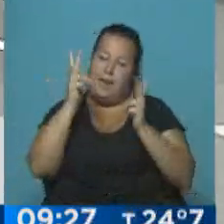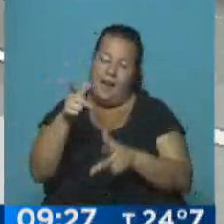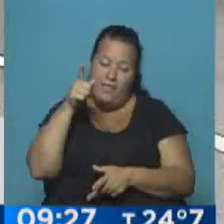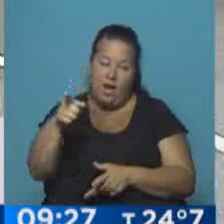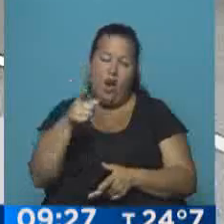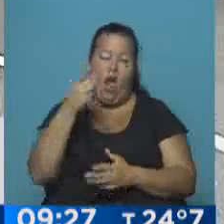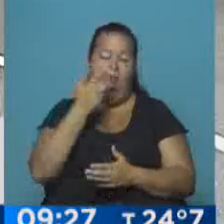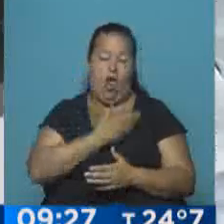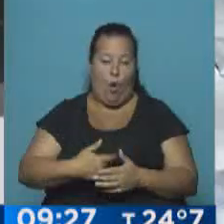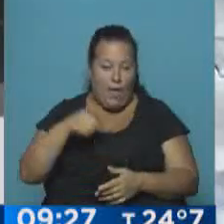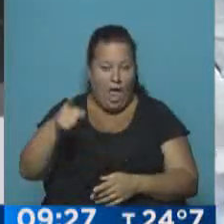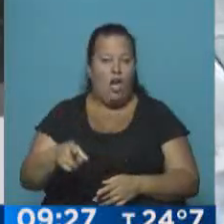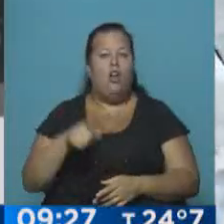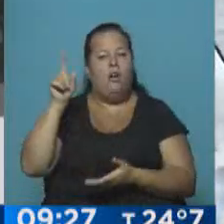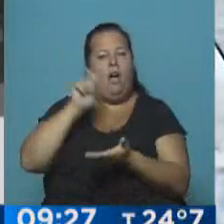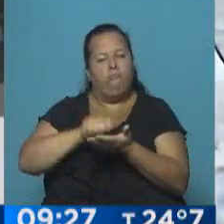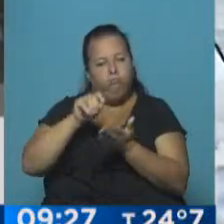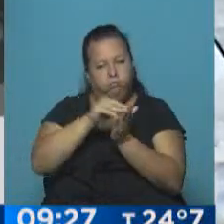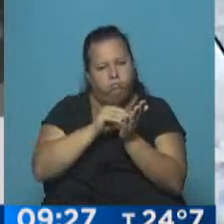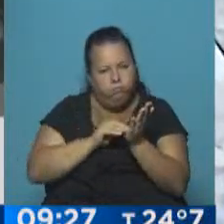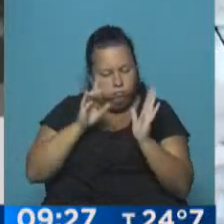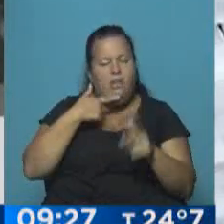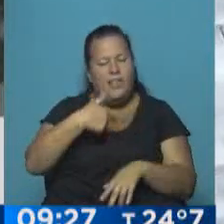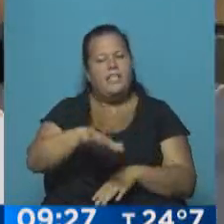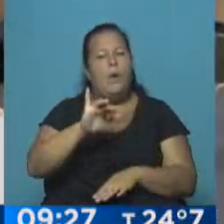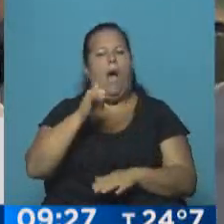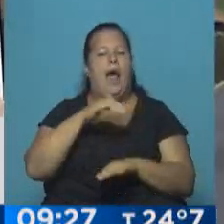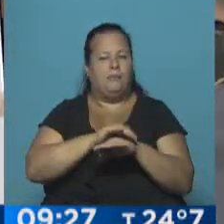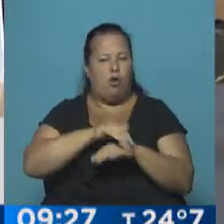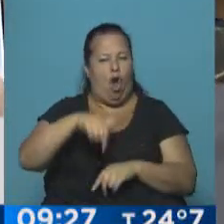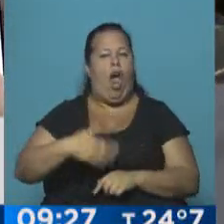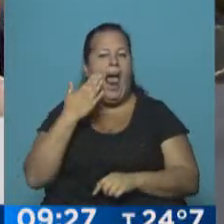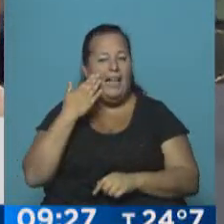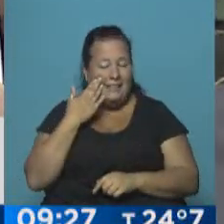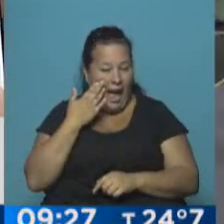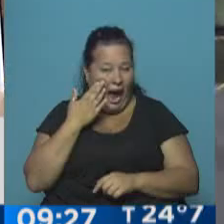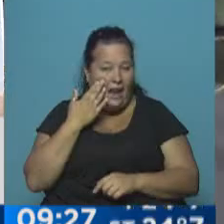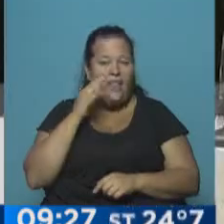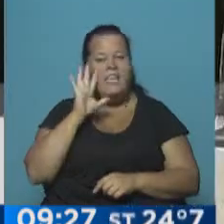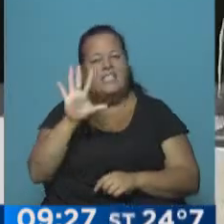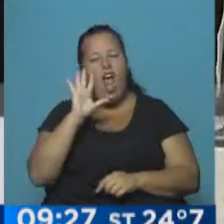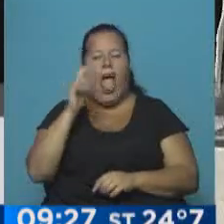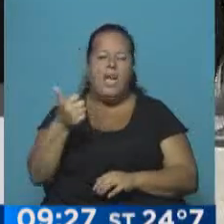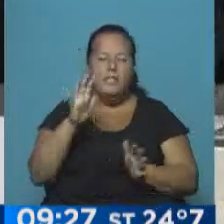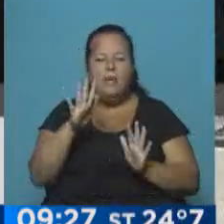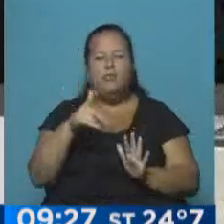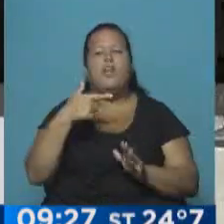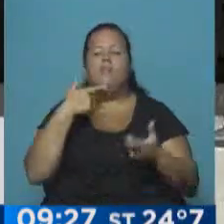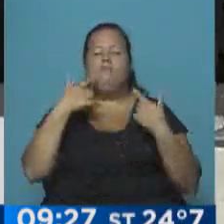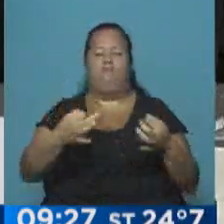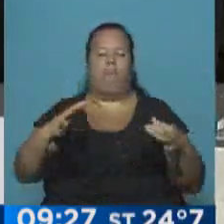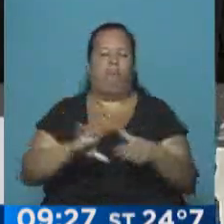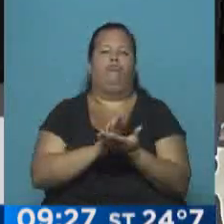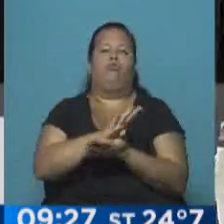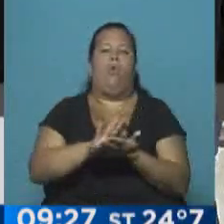al funcionario. Tomó nota de todo ello, se comprometió con nosotros a hoy a la tarde, a las 5 o 6 de la tarde, tener una respuesta concreta